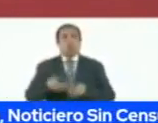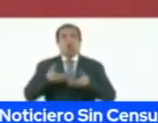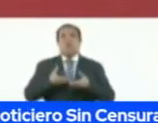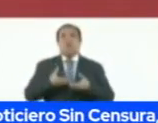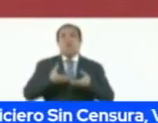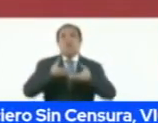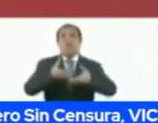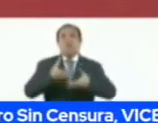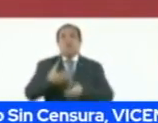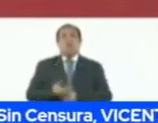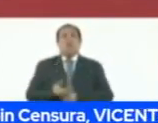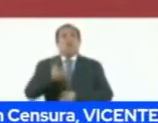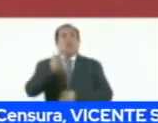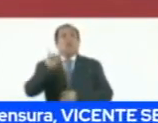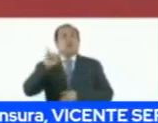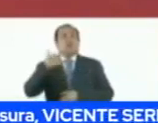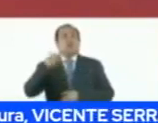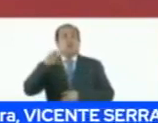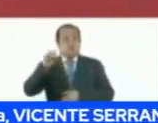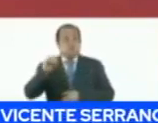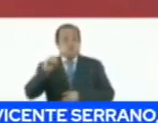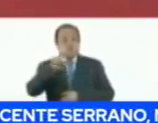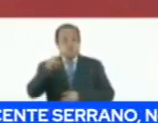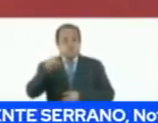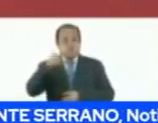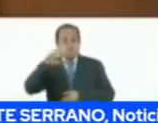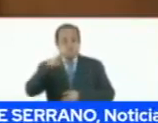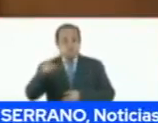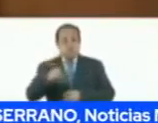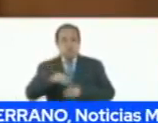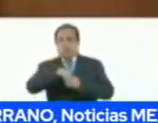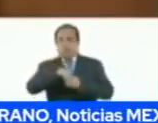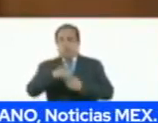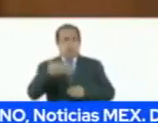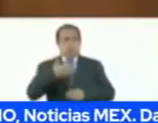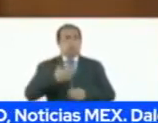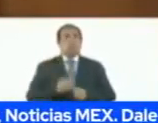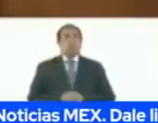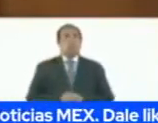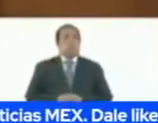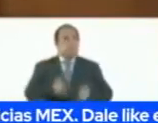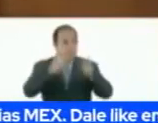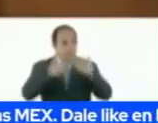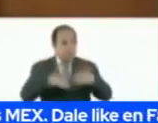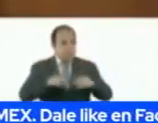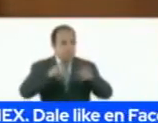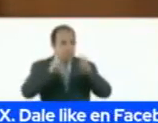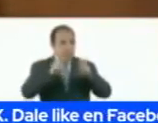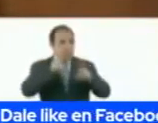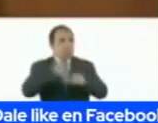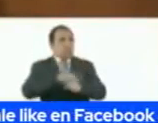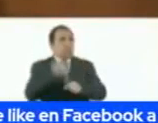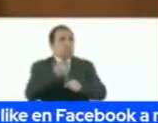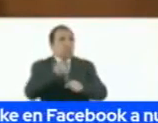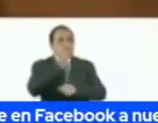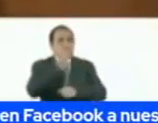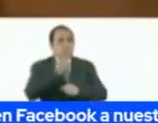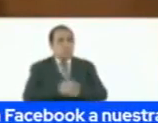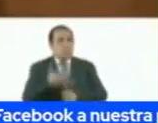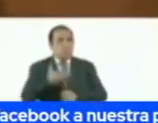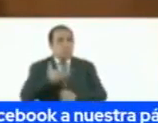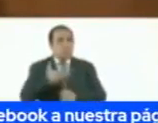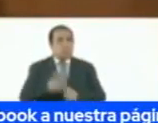Zaragoza pues está muy llena. En este tema, ¿Por qué los policías,